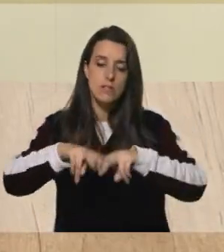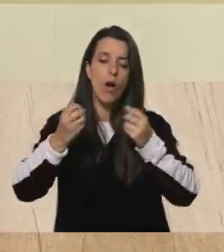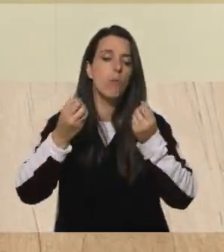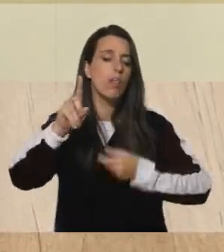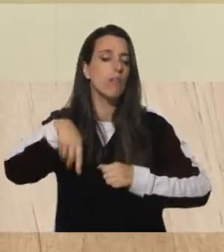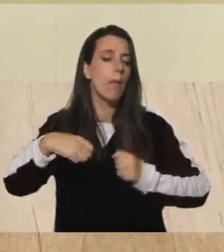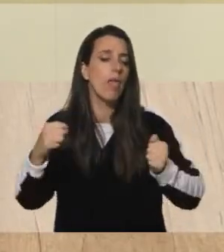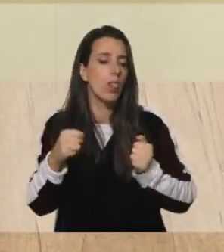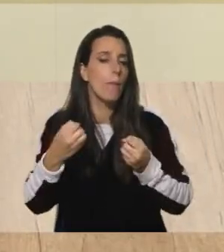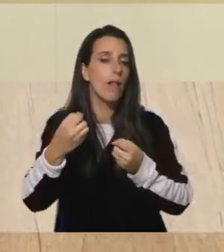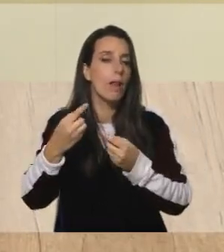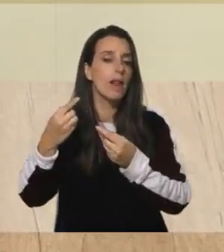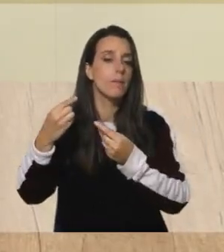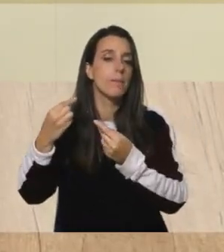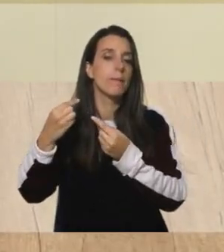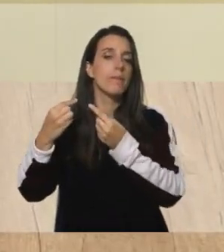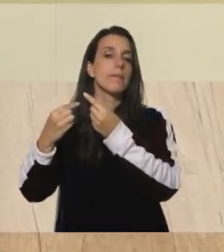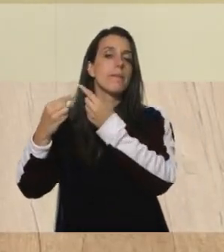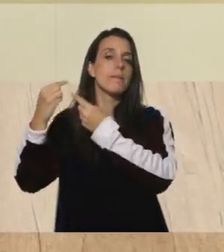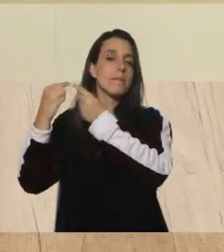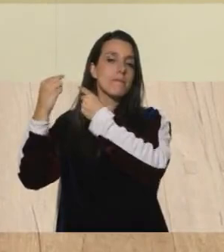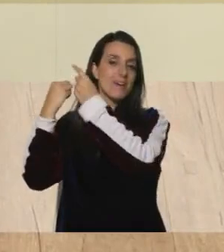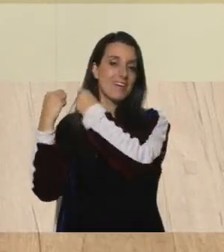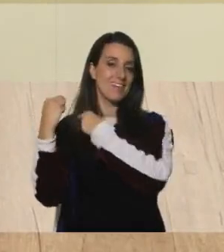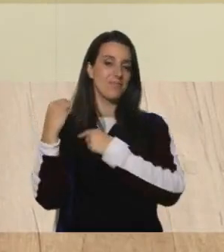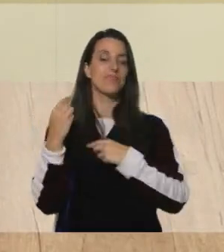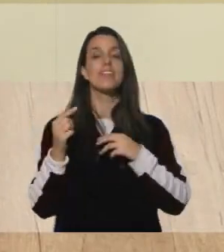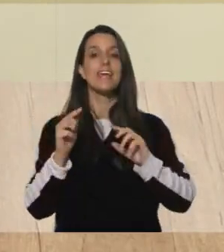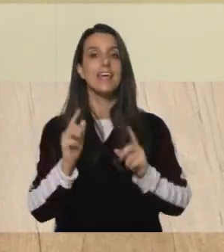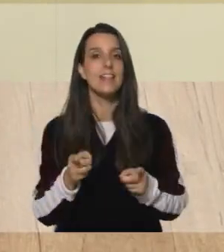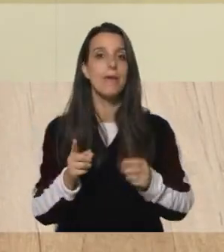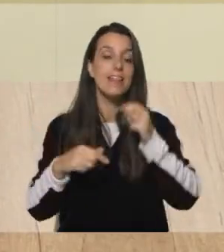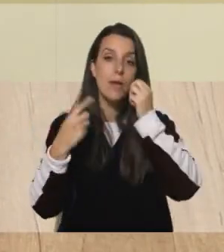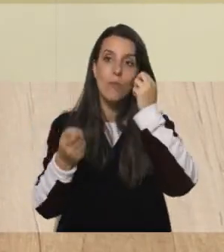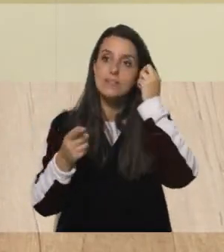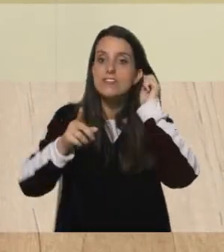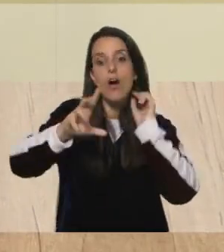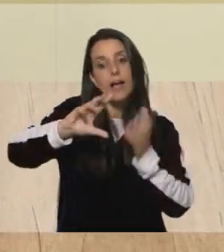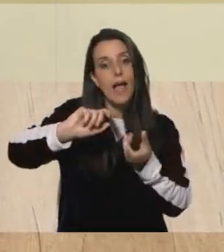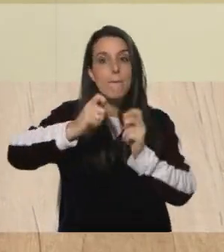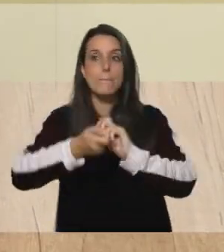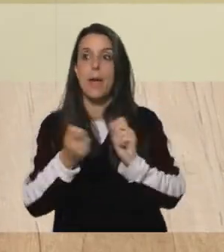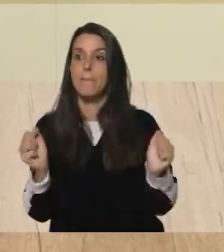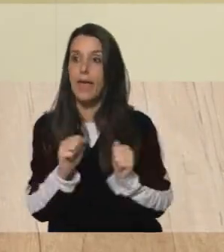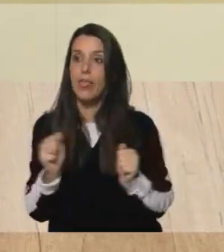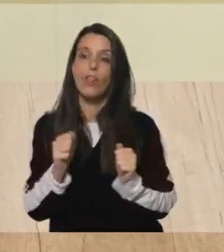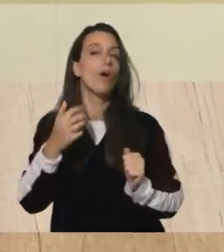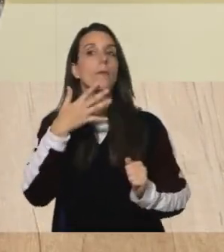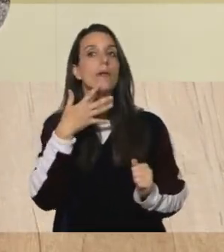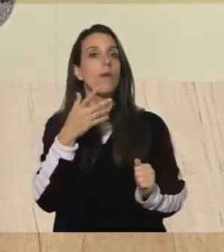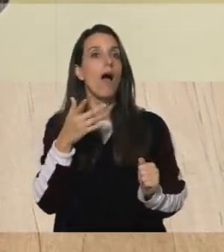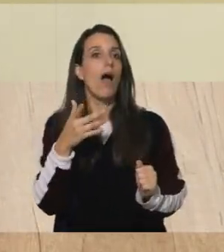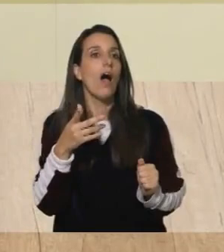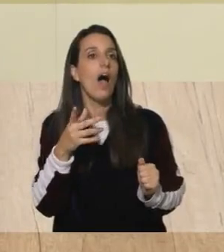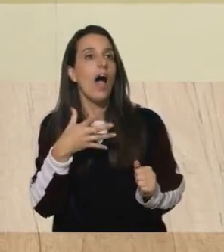tratando de adaptar a lo que nos va sucediendo y después se va transformando ese miedo ese miedo pasa a ser inseguridad